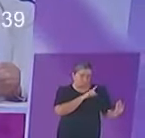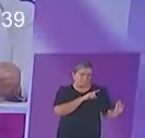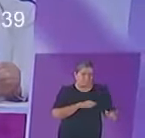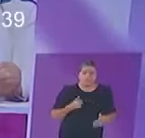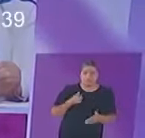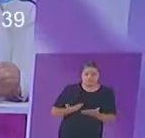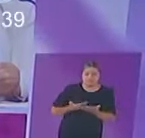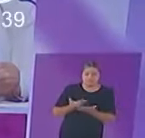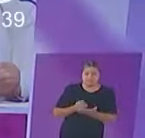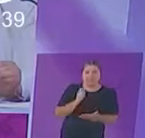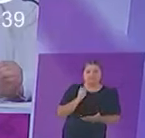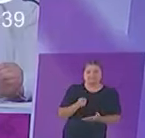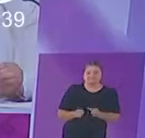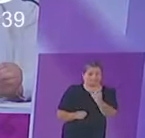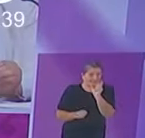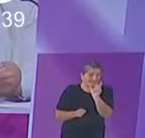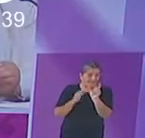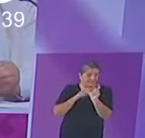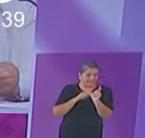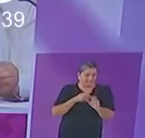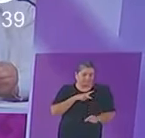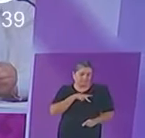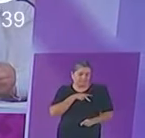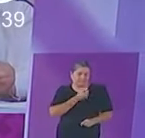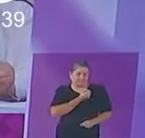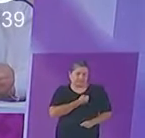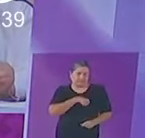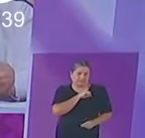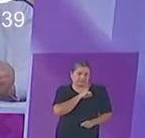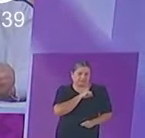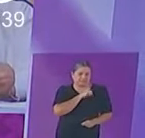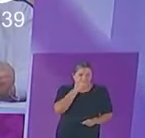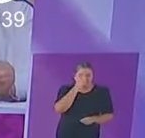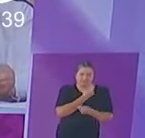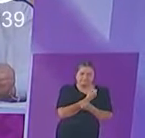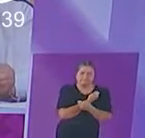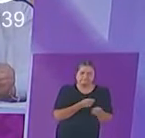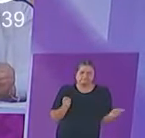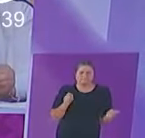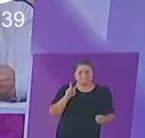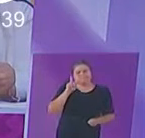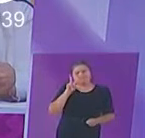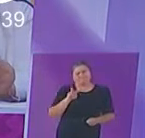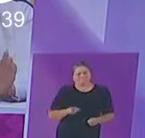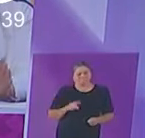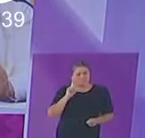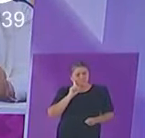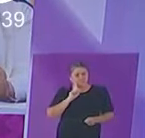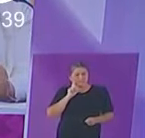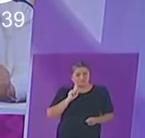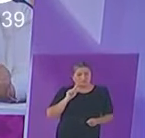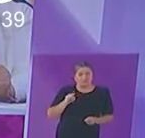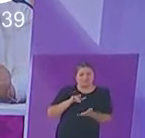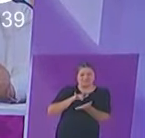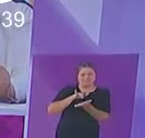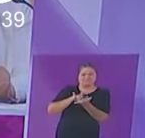general ahí del INE eh A qué le atribuyes que haya habido este como desencanto o como Pues sí sabor un tanto agridulce más